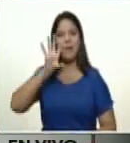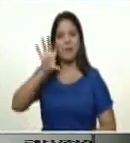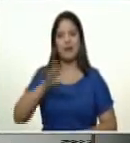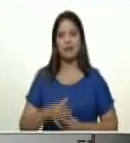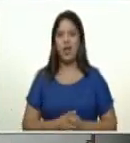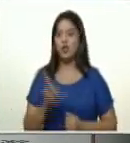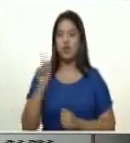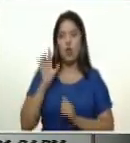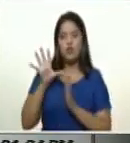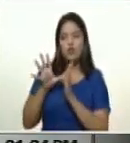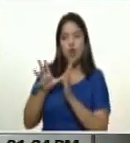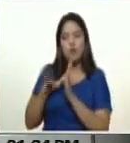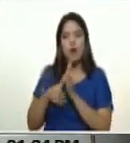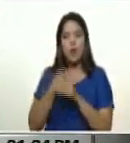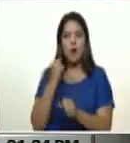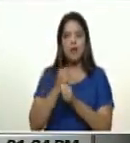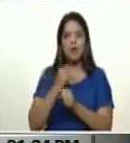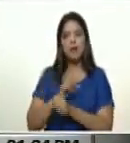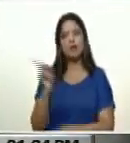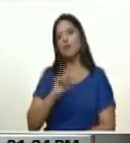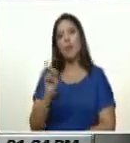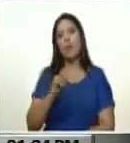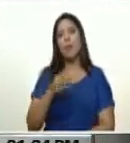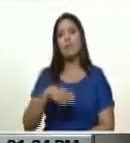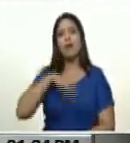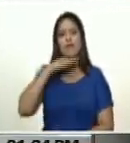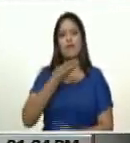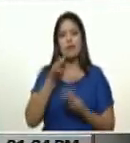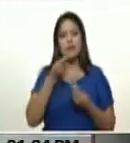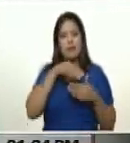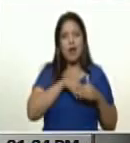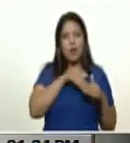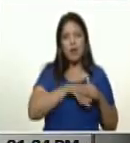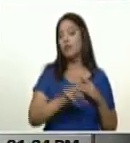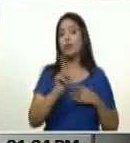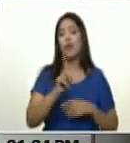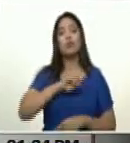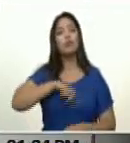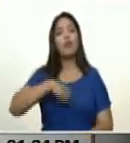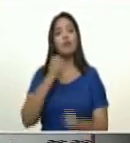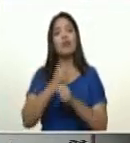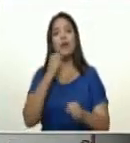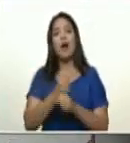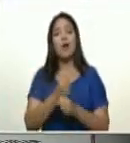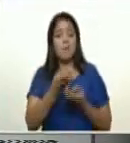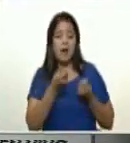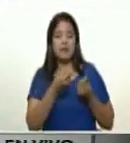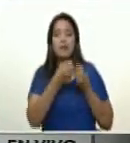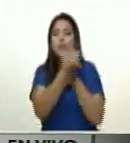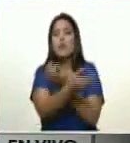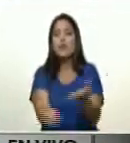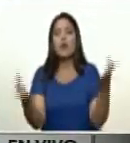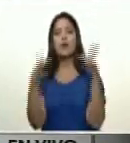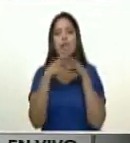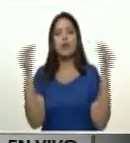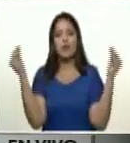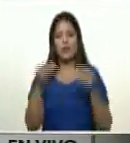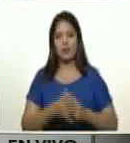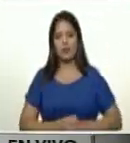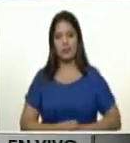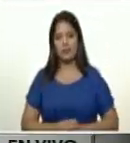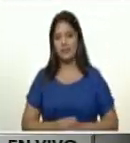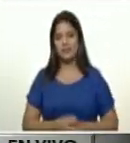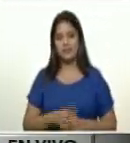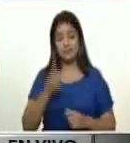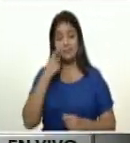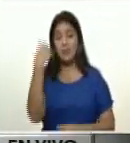andamos robando a los trabajadores para acumular riqueza. Nosotros andamos trabajando para que la riqueza sea de todos y de todas. Mírenos